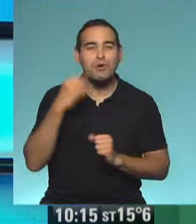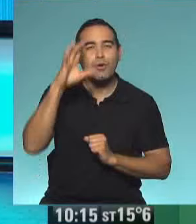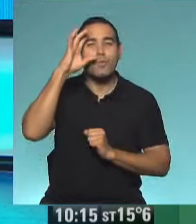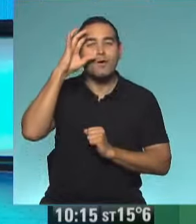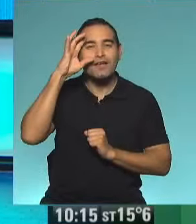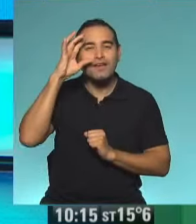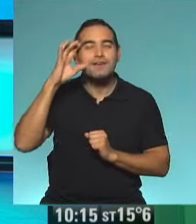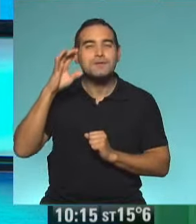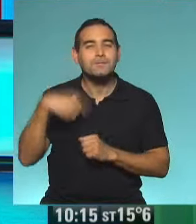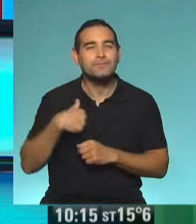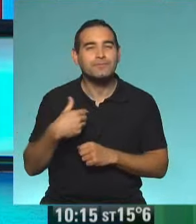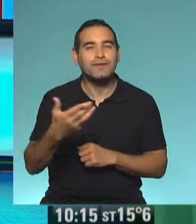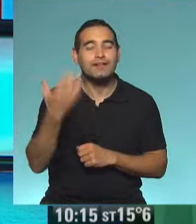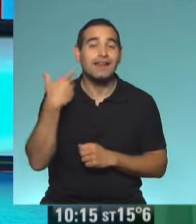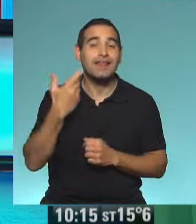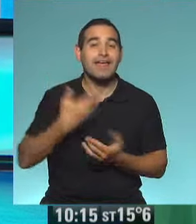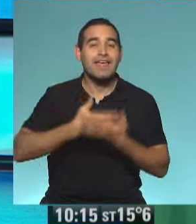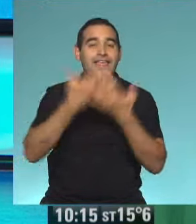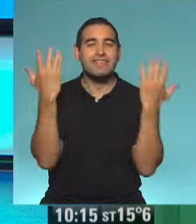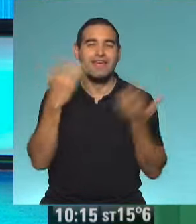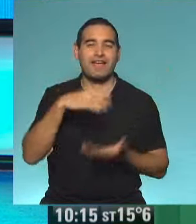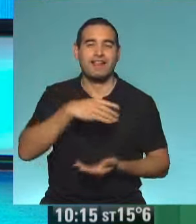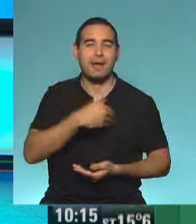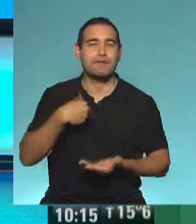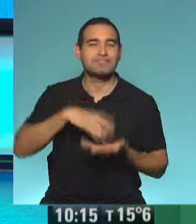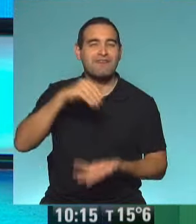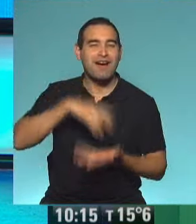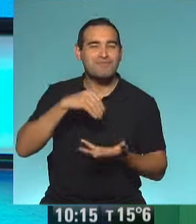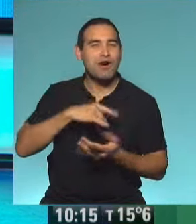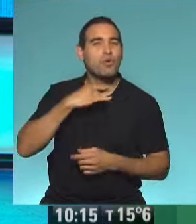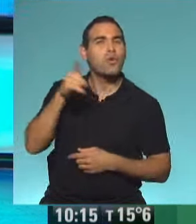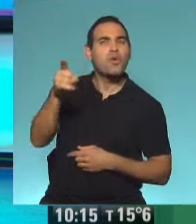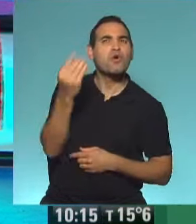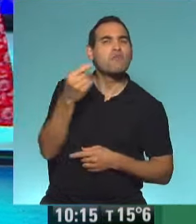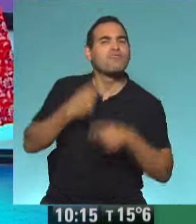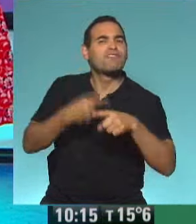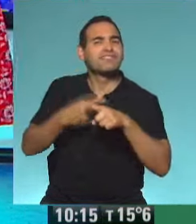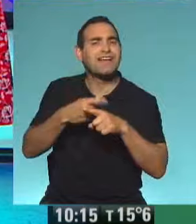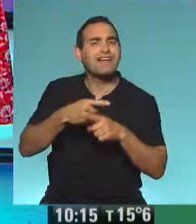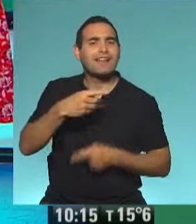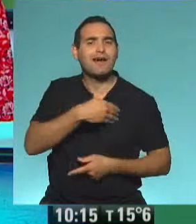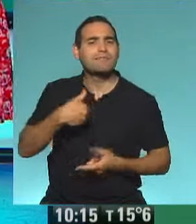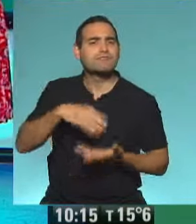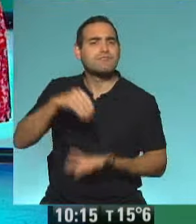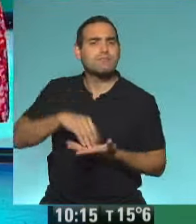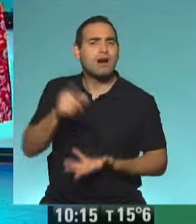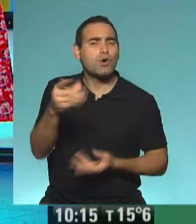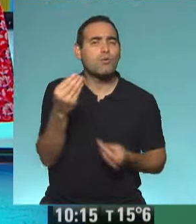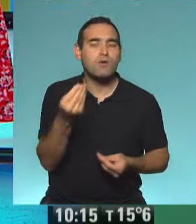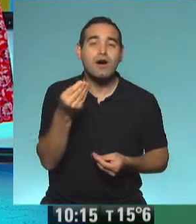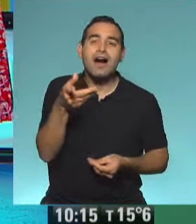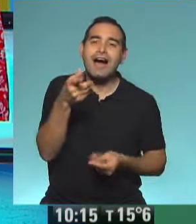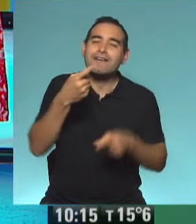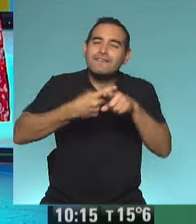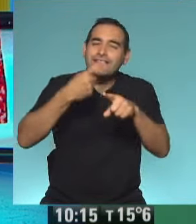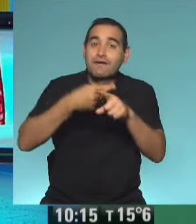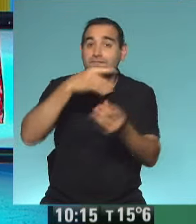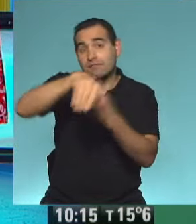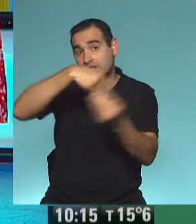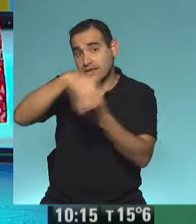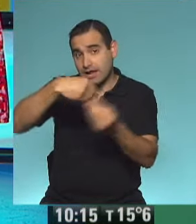algún día estuve en el Día de la Pachamama en Jujuy. Ay, y cómo celebran ahí el Día de la Pachamama en todo el norte del país. Una celebración que se hace en